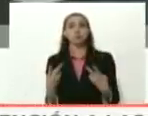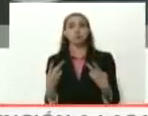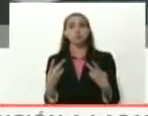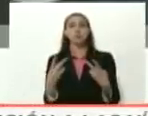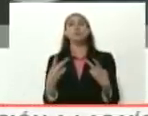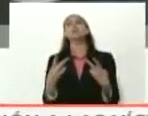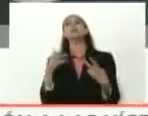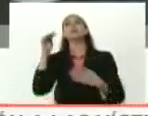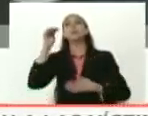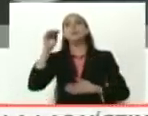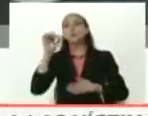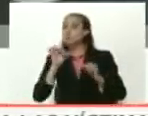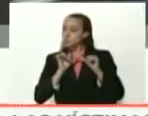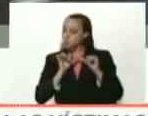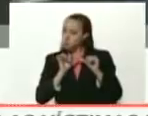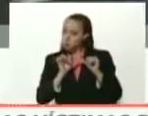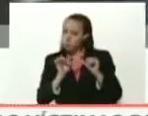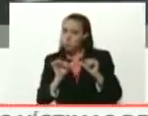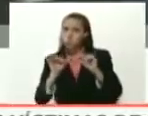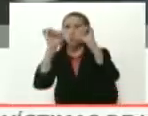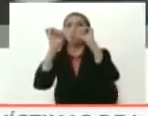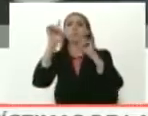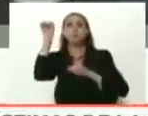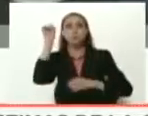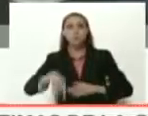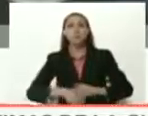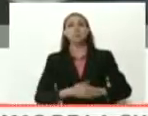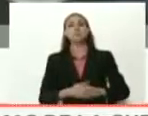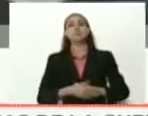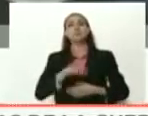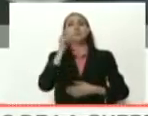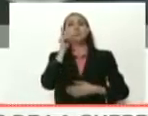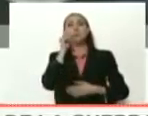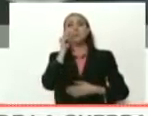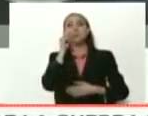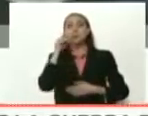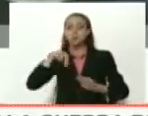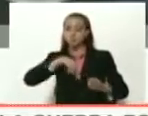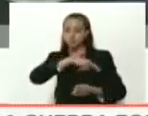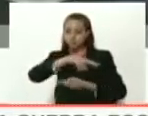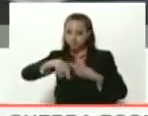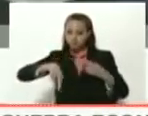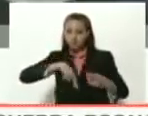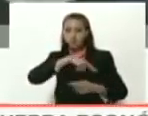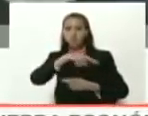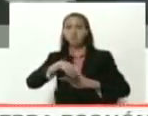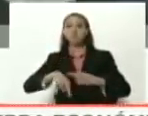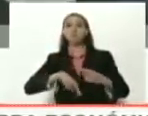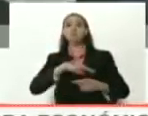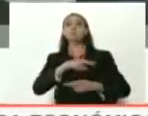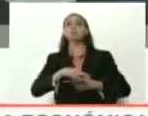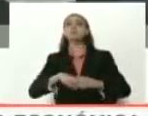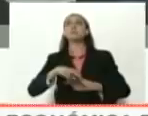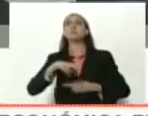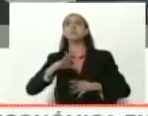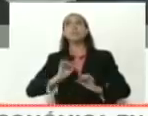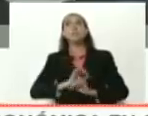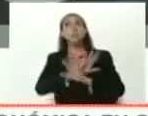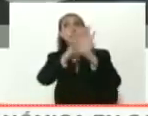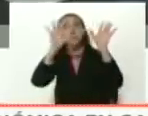mañana seguirá siendo vanguardia, y los hombres revolucionarios debemos